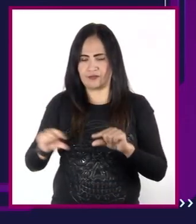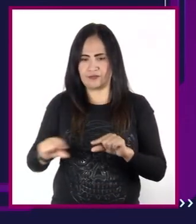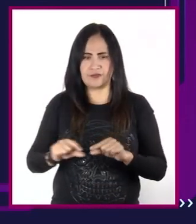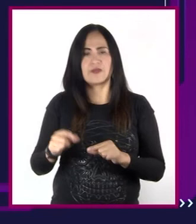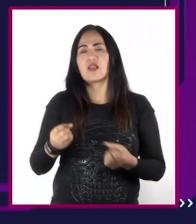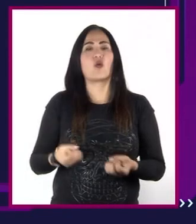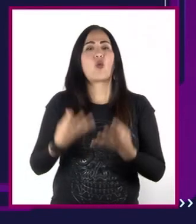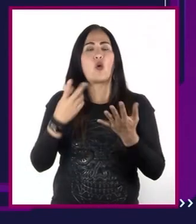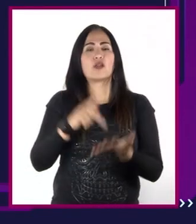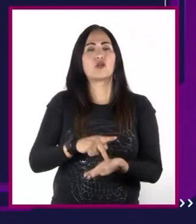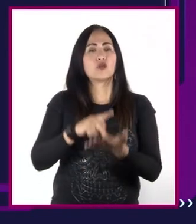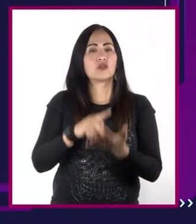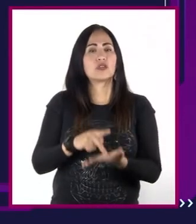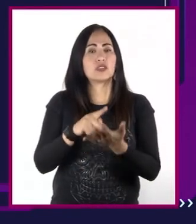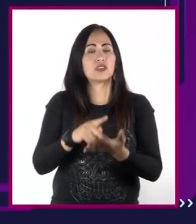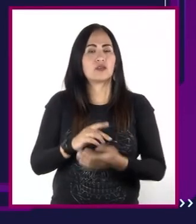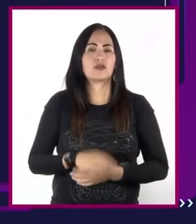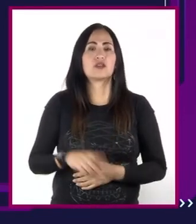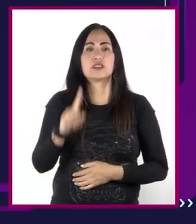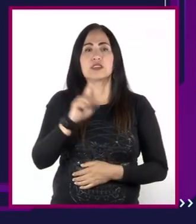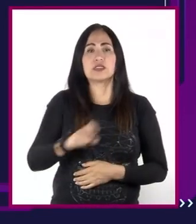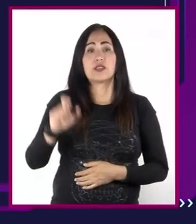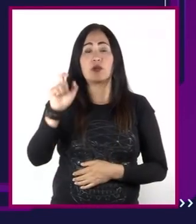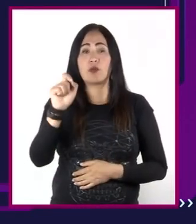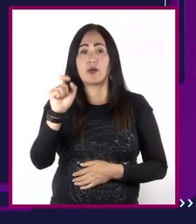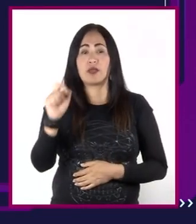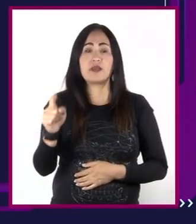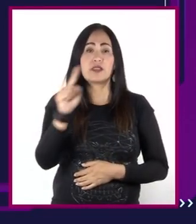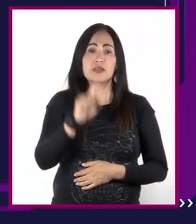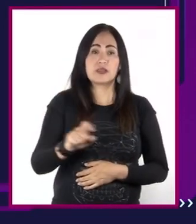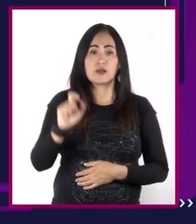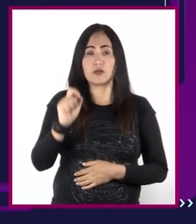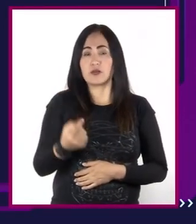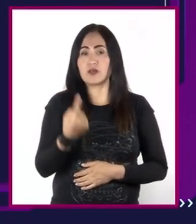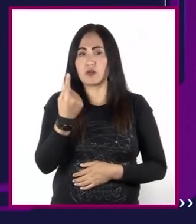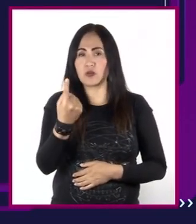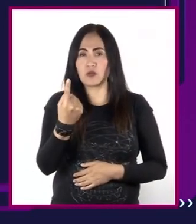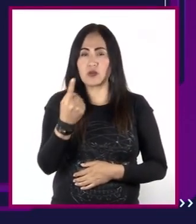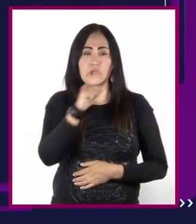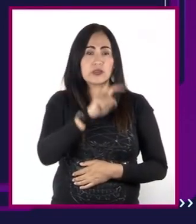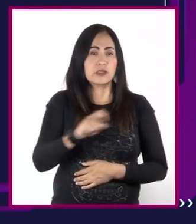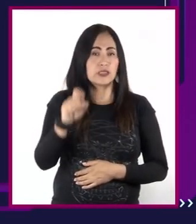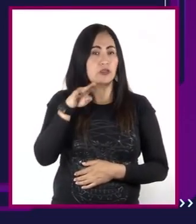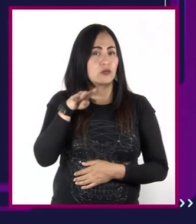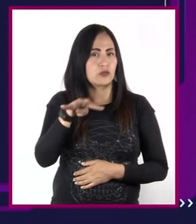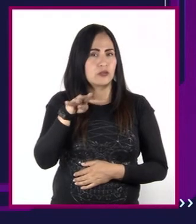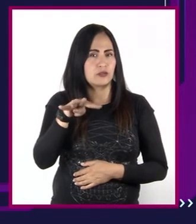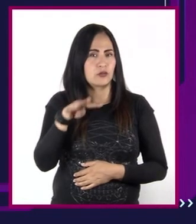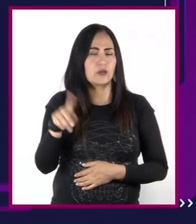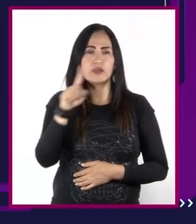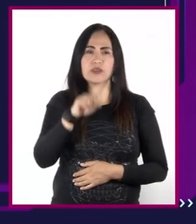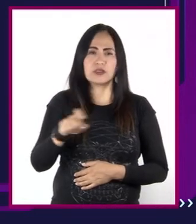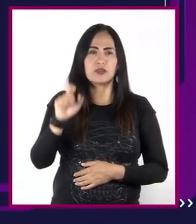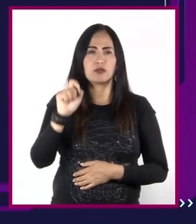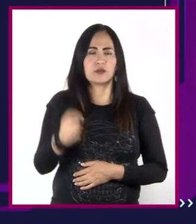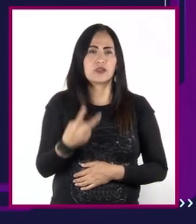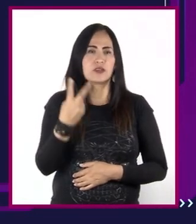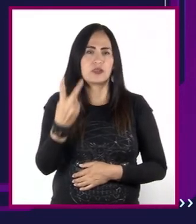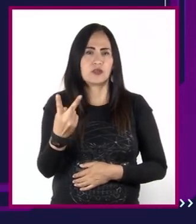de cada uno de los pacientes. 120, 121, 119,